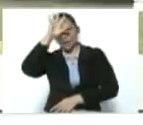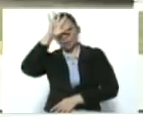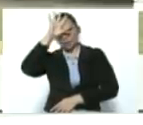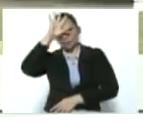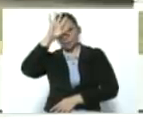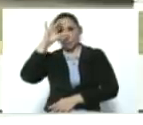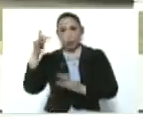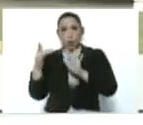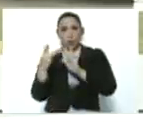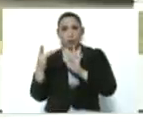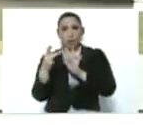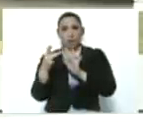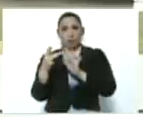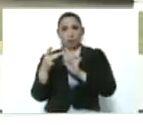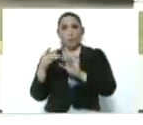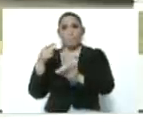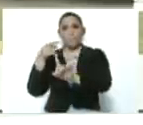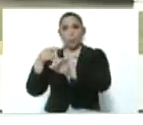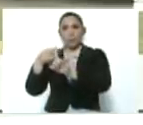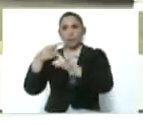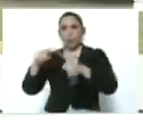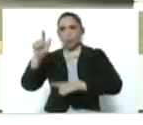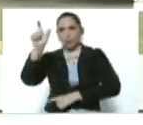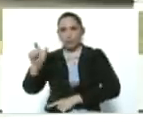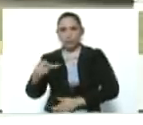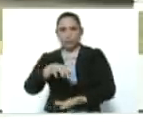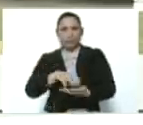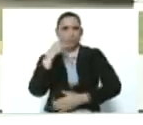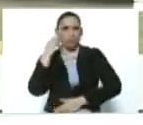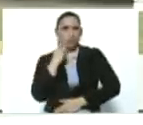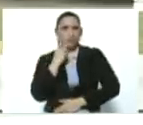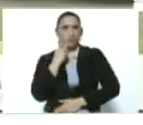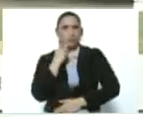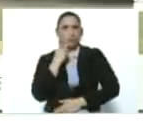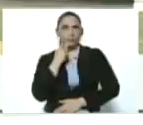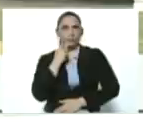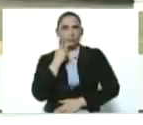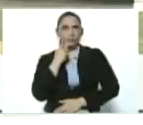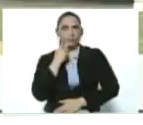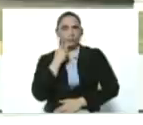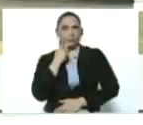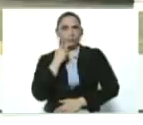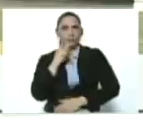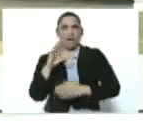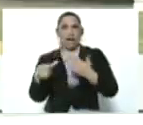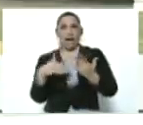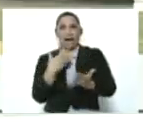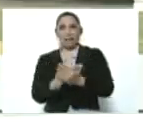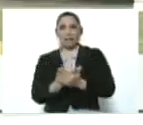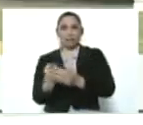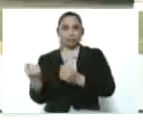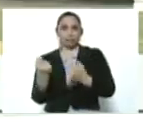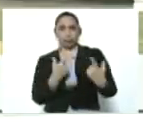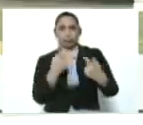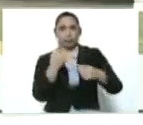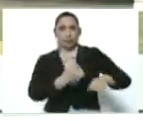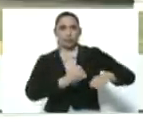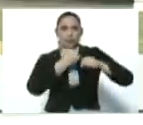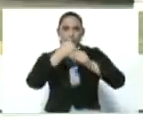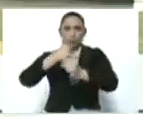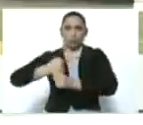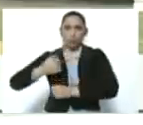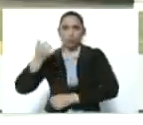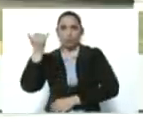tuvo contacto con caso positivo del estado bolívar y lo llevó hasta delta amacuro en